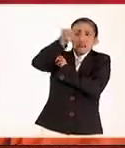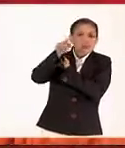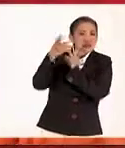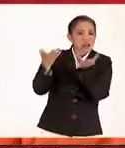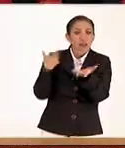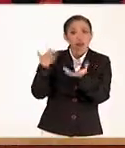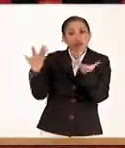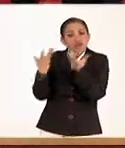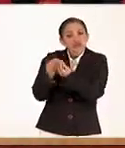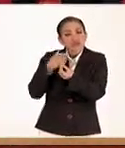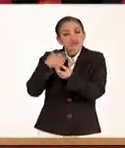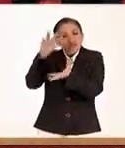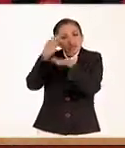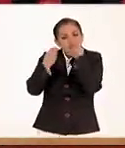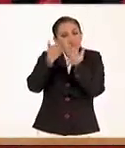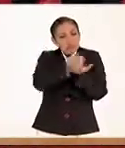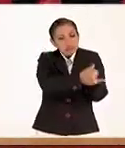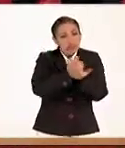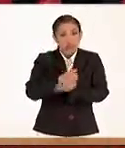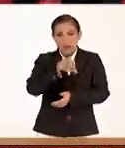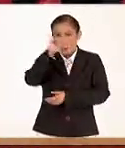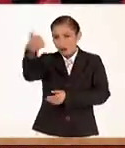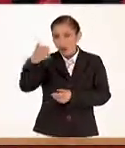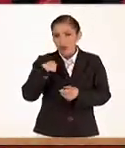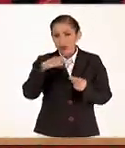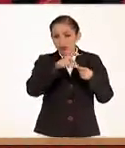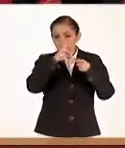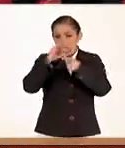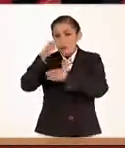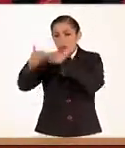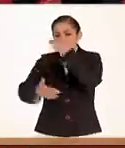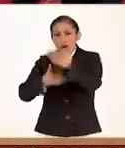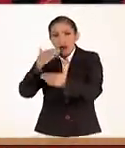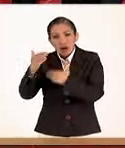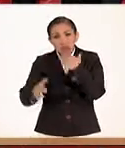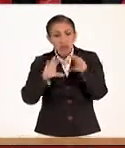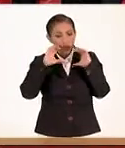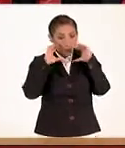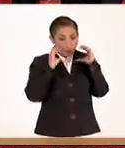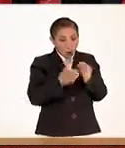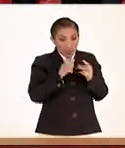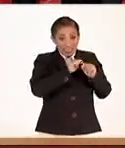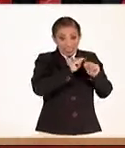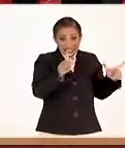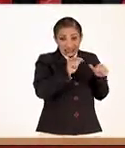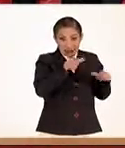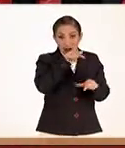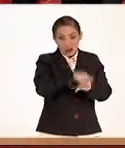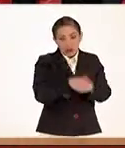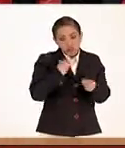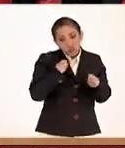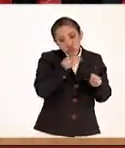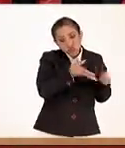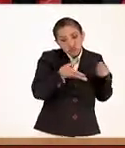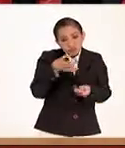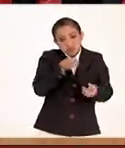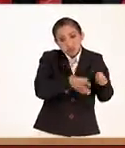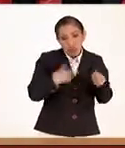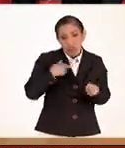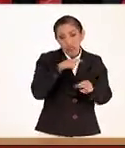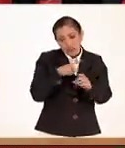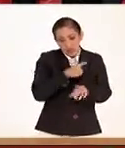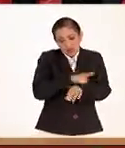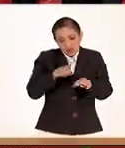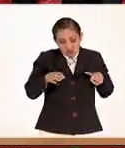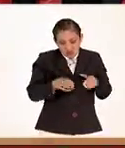juntos colaboramos para aprender y lo otro es llevar nuestro proceso del fenómeno de los clubes que hay en tlaxcala donde compartimos porque nosotros nuestra